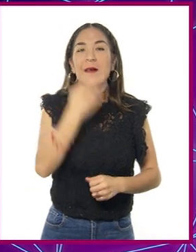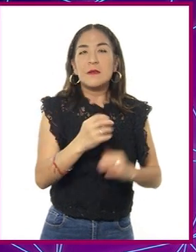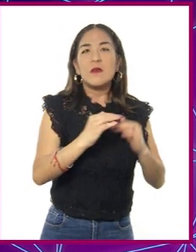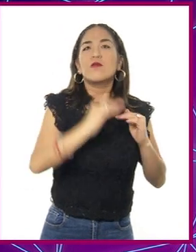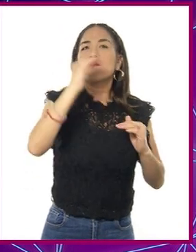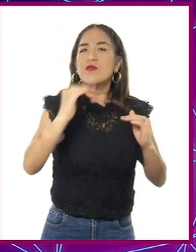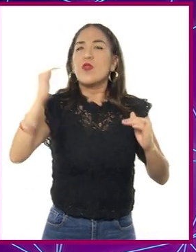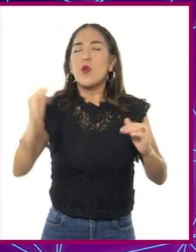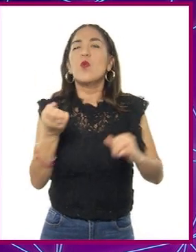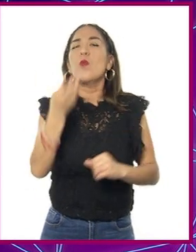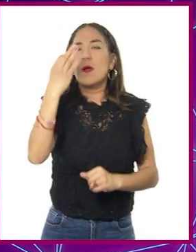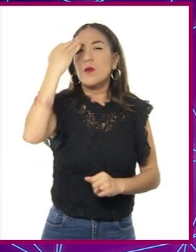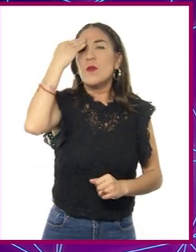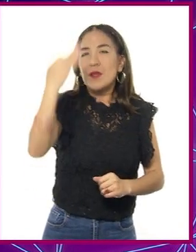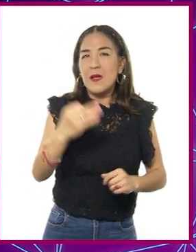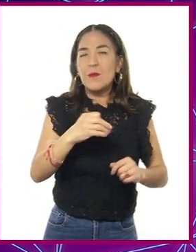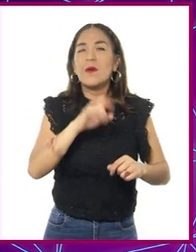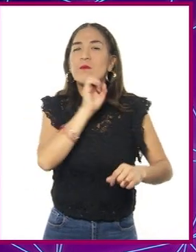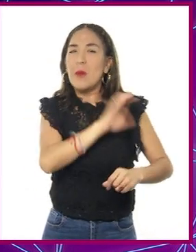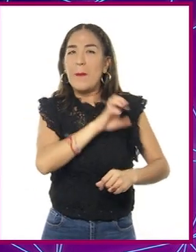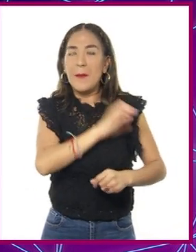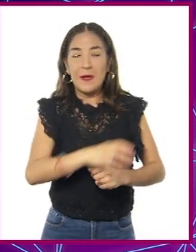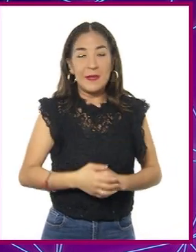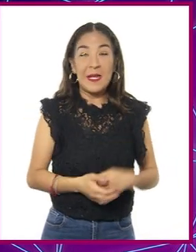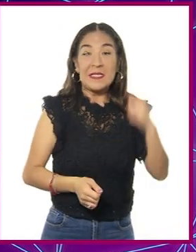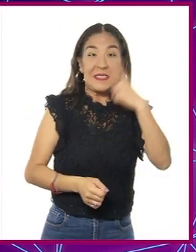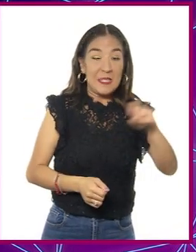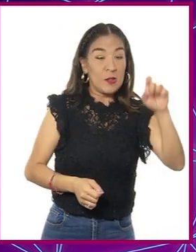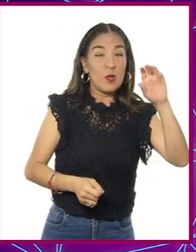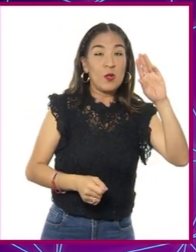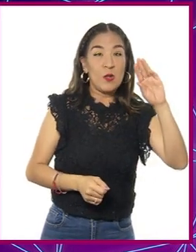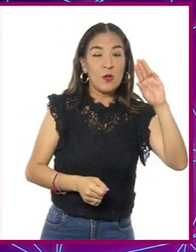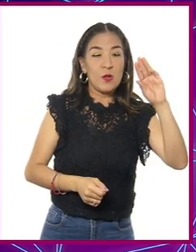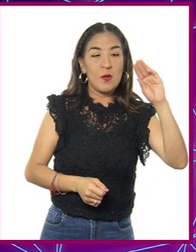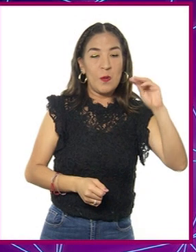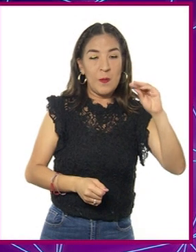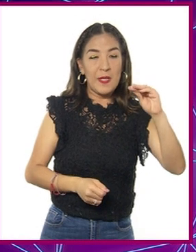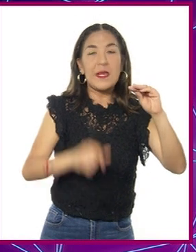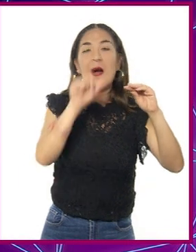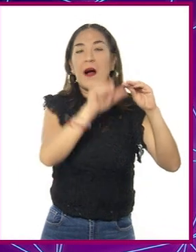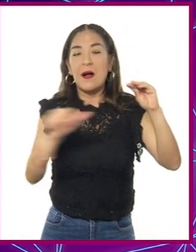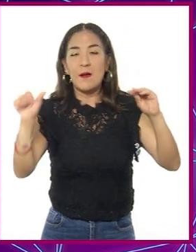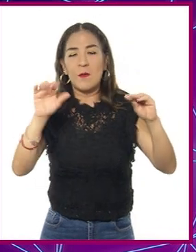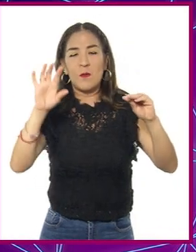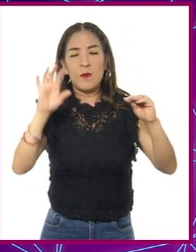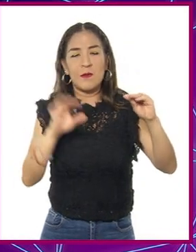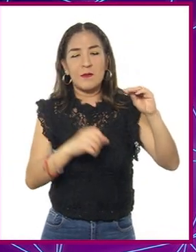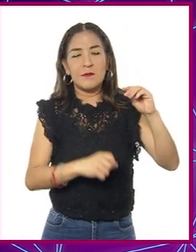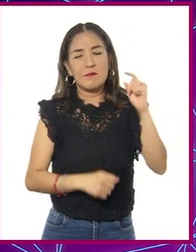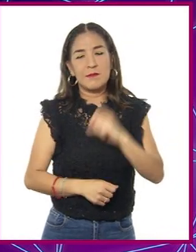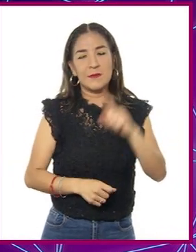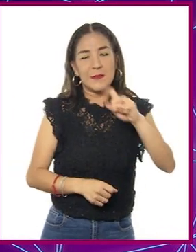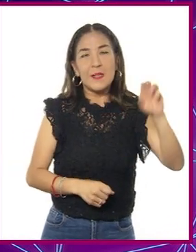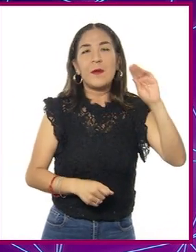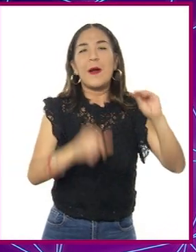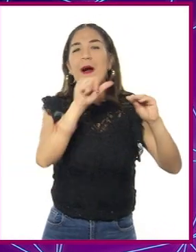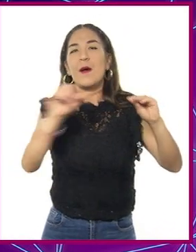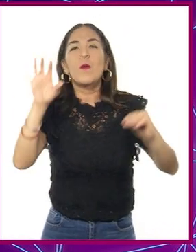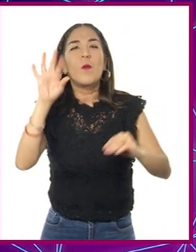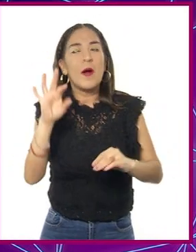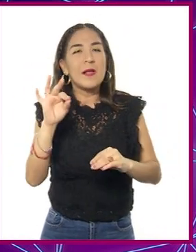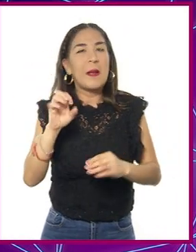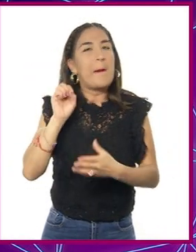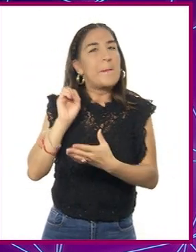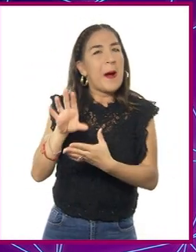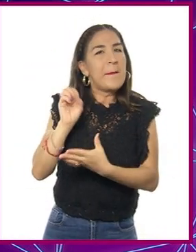paciente? Osciló entre 190 y 40 milímetros de mercurio aproximadamente. ¿Y en qué periodo